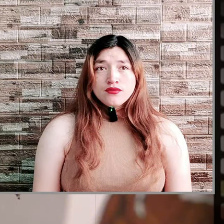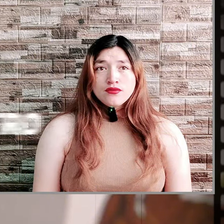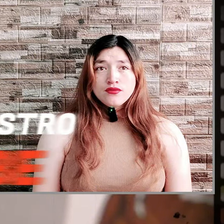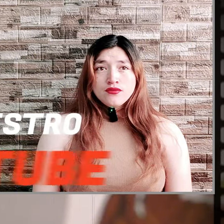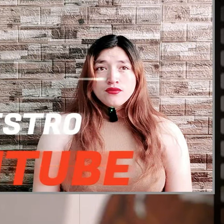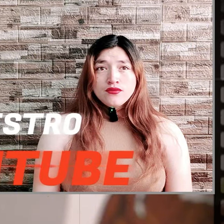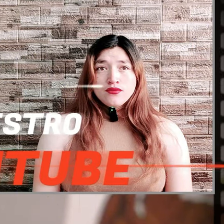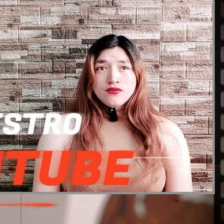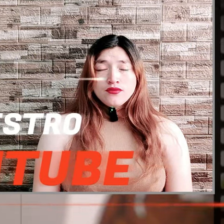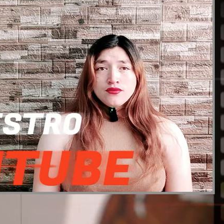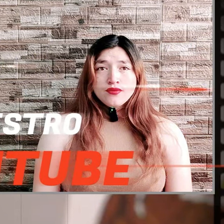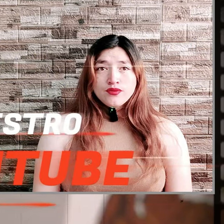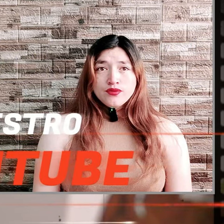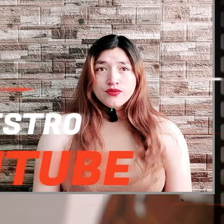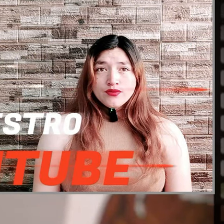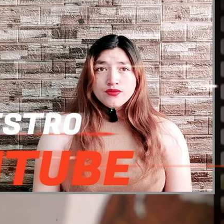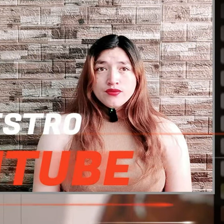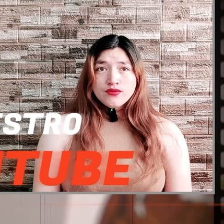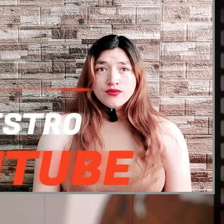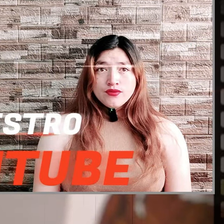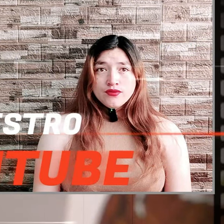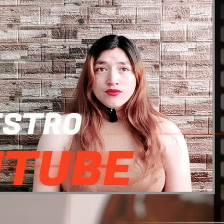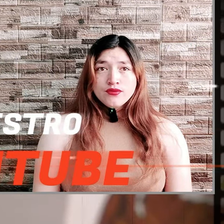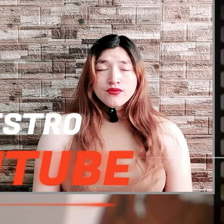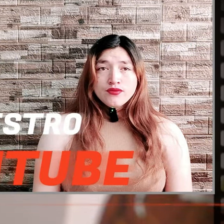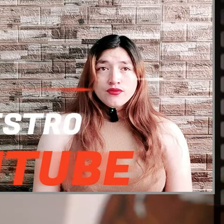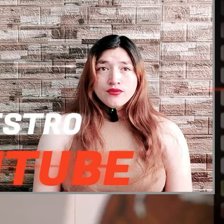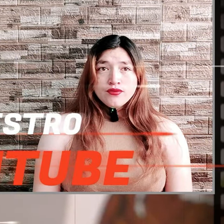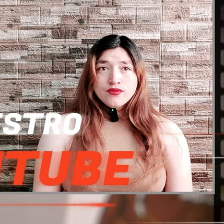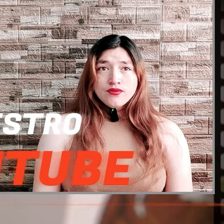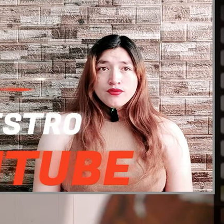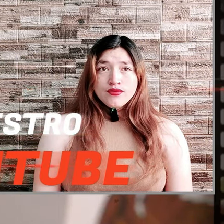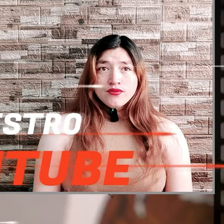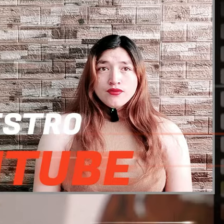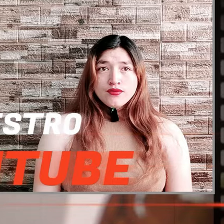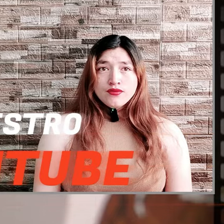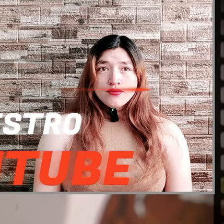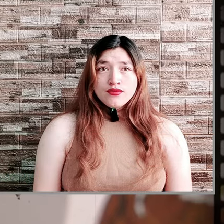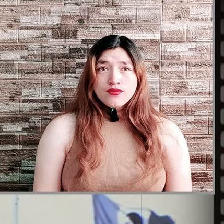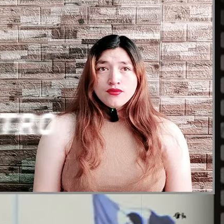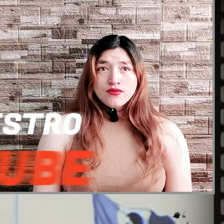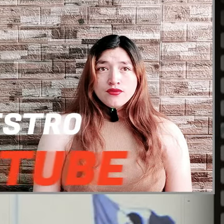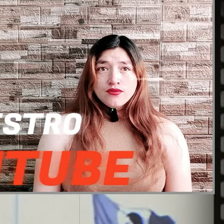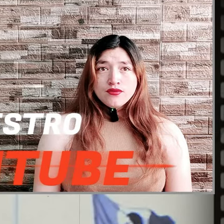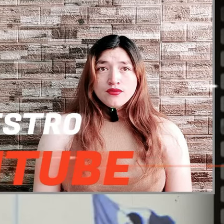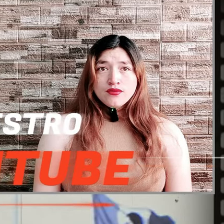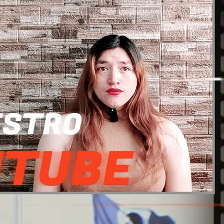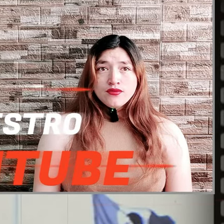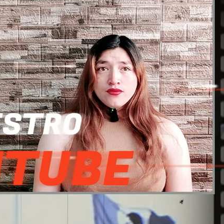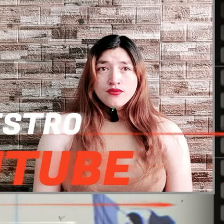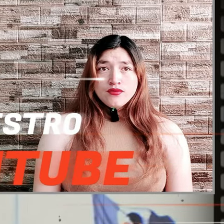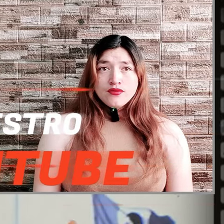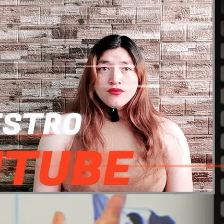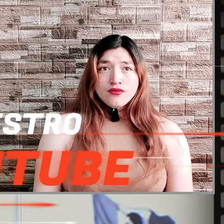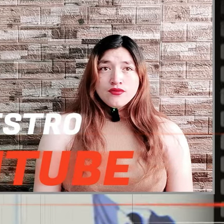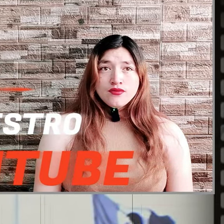importante, porque los mercados, digamos, con la pandemia hubo una revisión de la gran